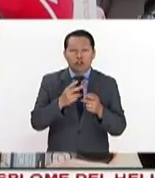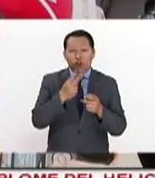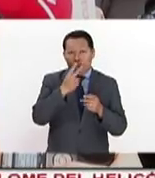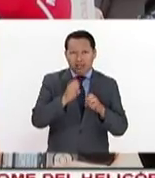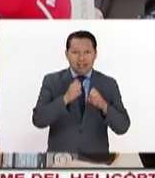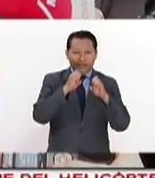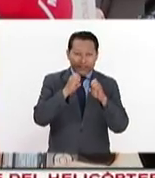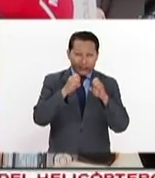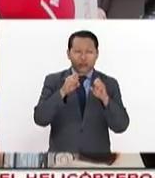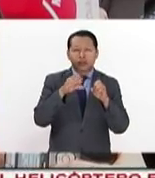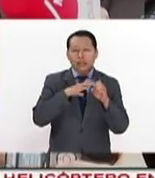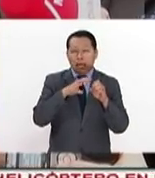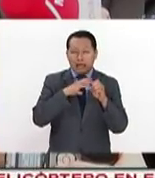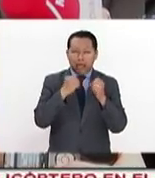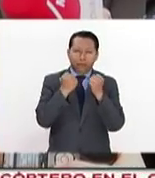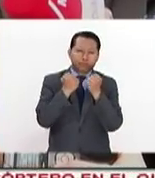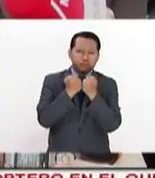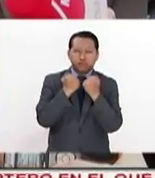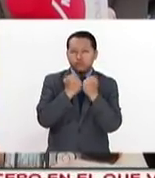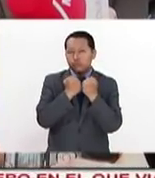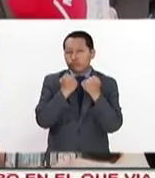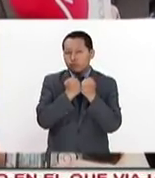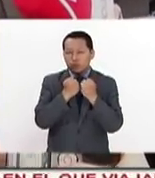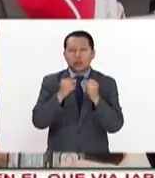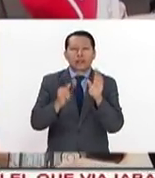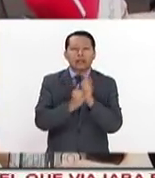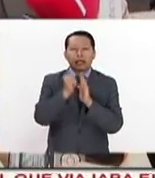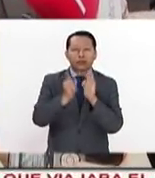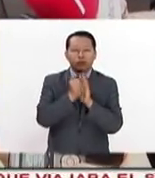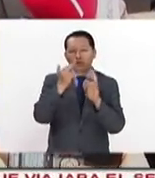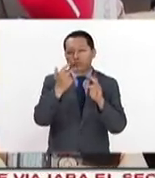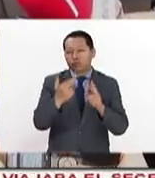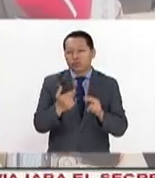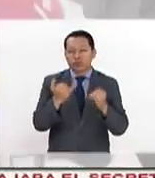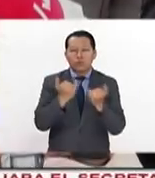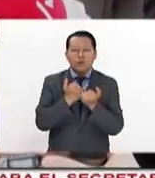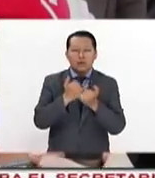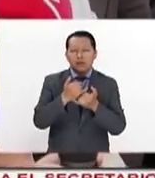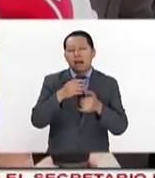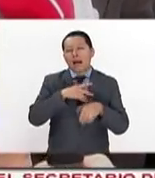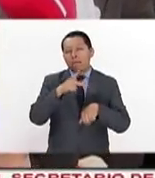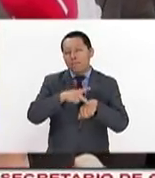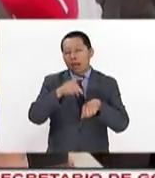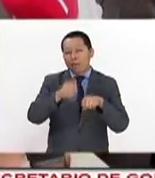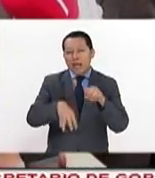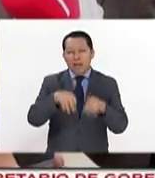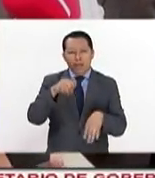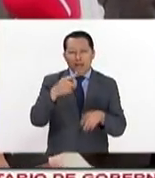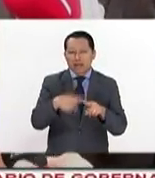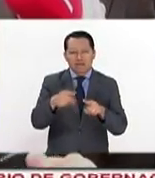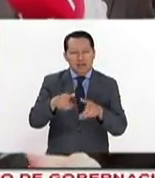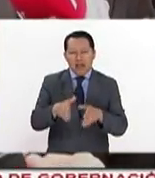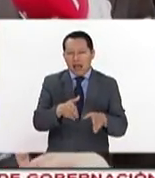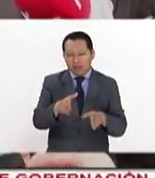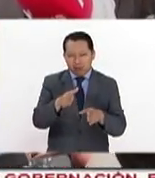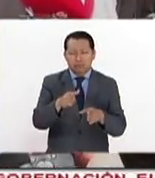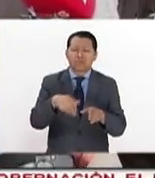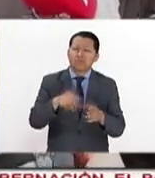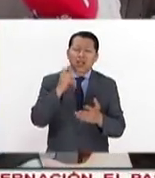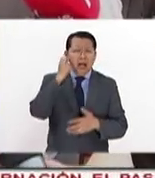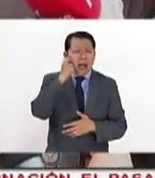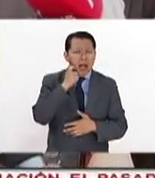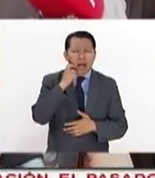edificios tiraron yeso, se agrietaron muchas paredes, se cayeron piedras en los caminos, pero en sí en Guerrero los daños podría